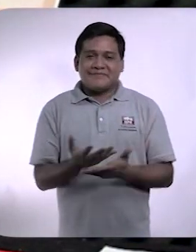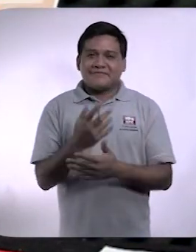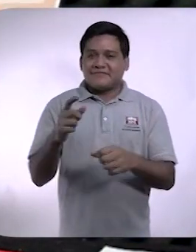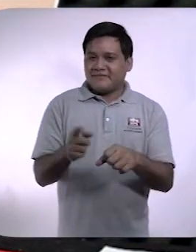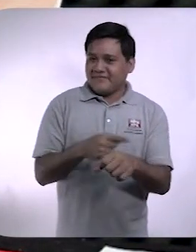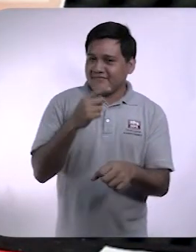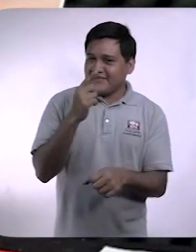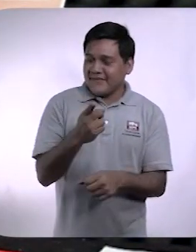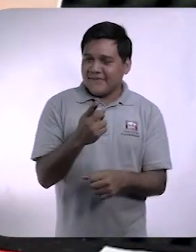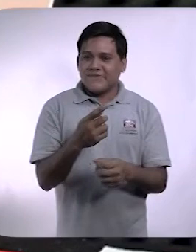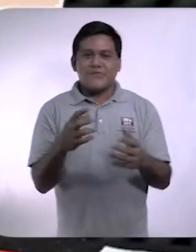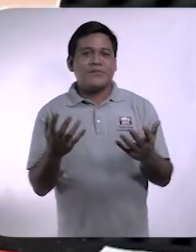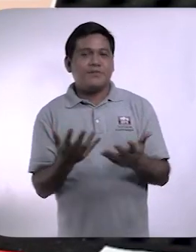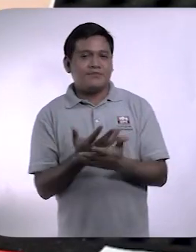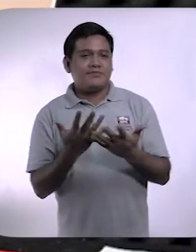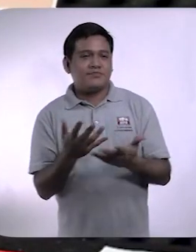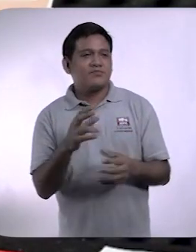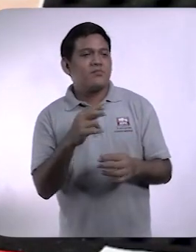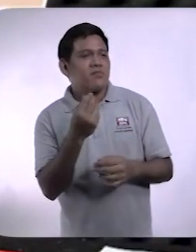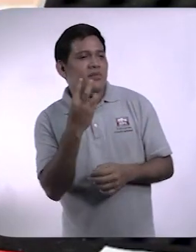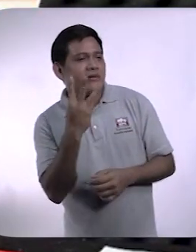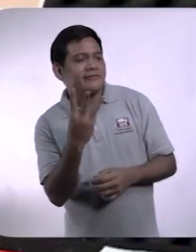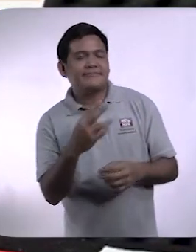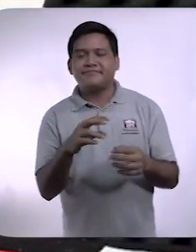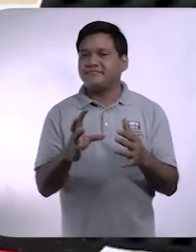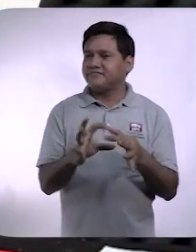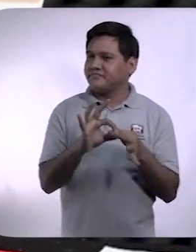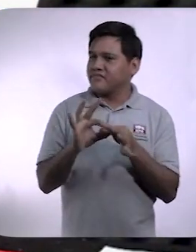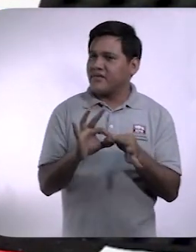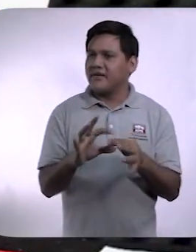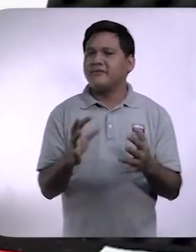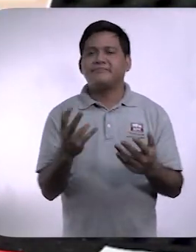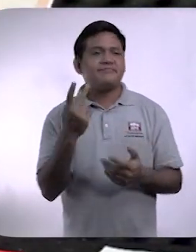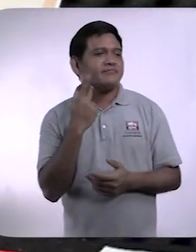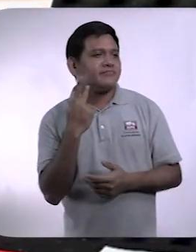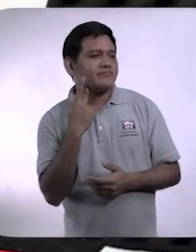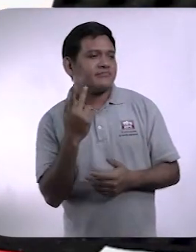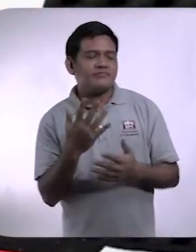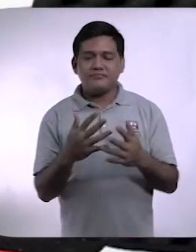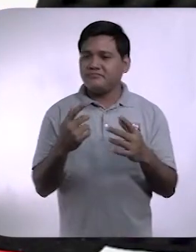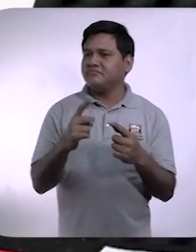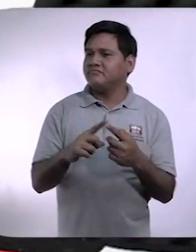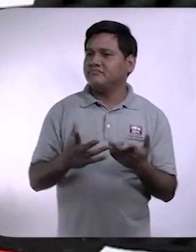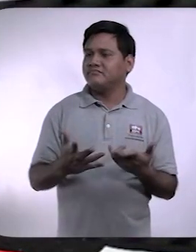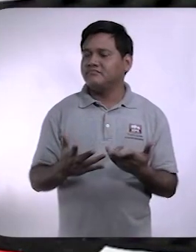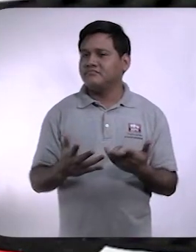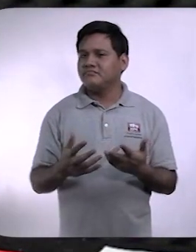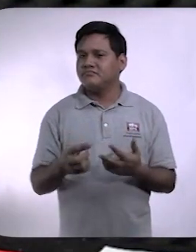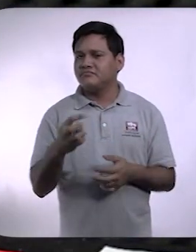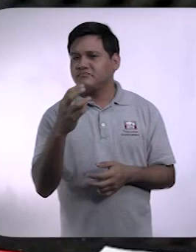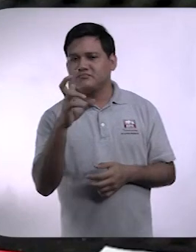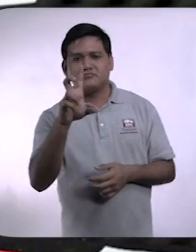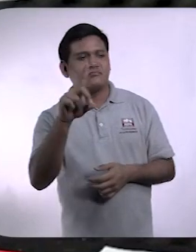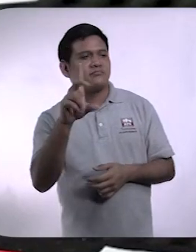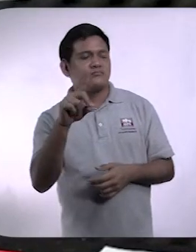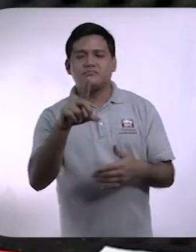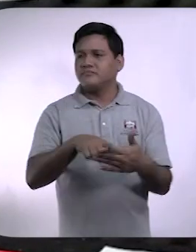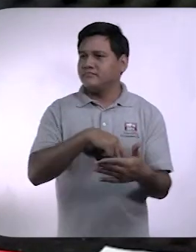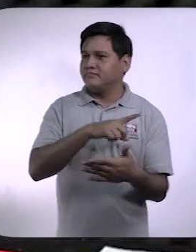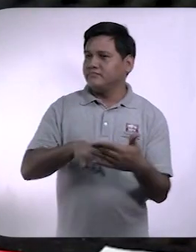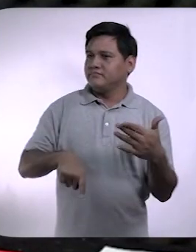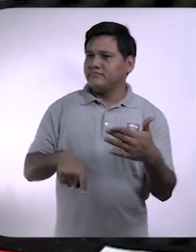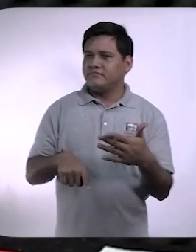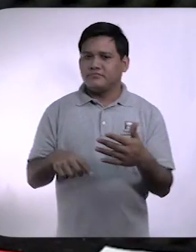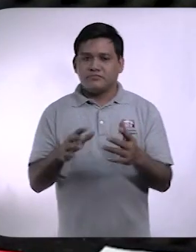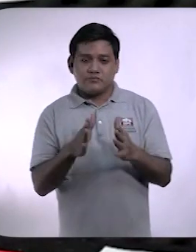hay tres partidos, todos esos votos que vayan cuantificados en los tres partidos, vamos a suponer que fueran 30 votos,